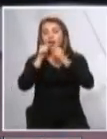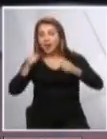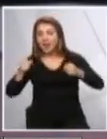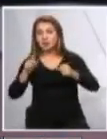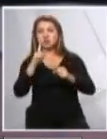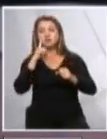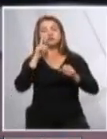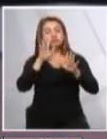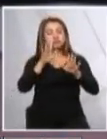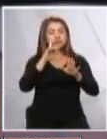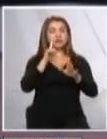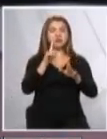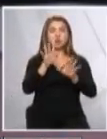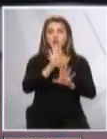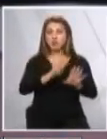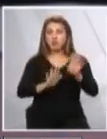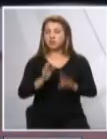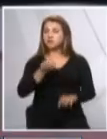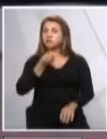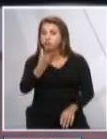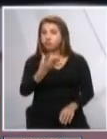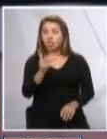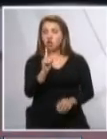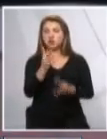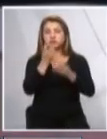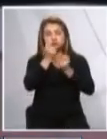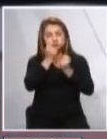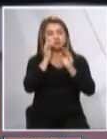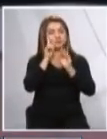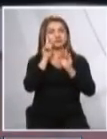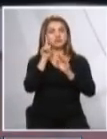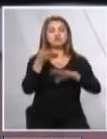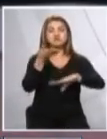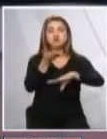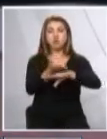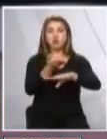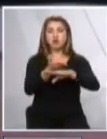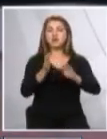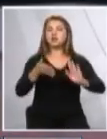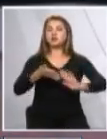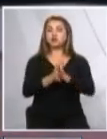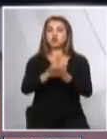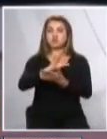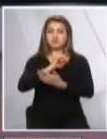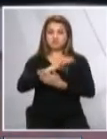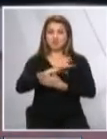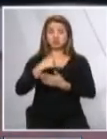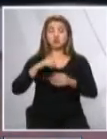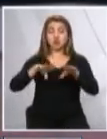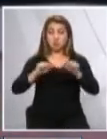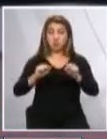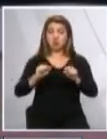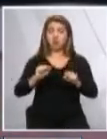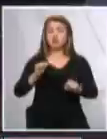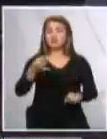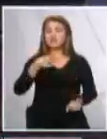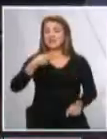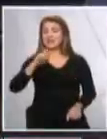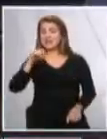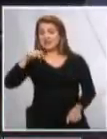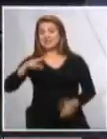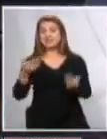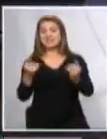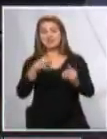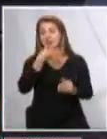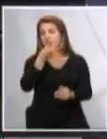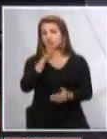con prudencia, con tranquilidad y sobre todo con serenidad, planteando propuestas hacia el país. Yo concuerdo con lo que dice Hernán. Aquí se requiere sobre todo